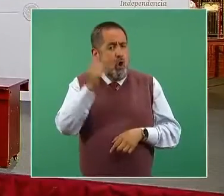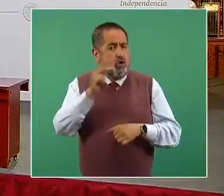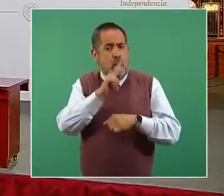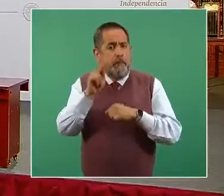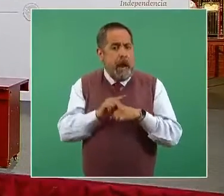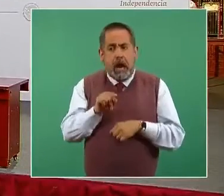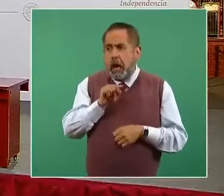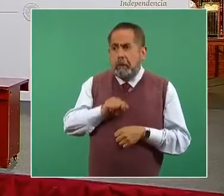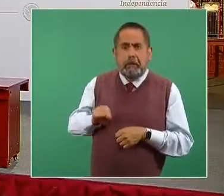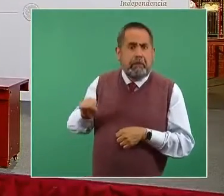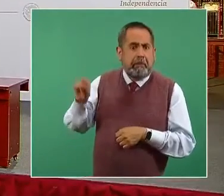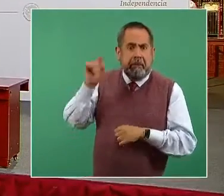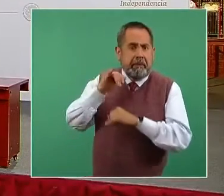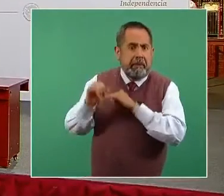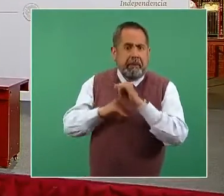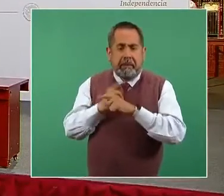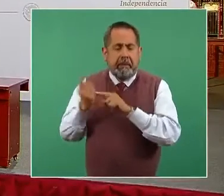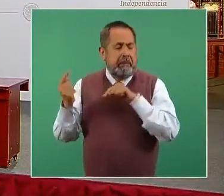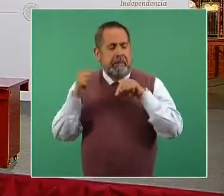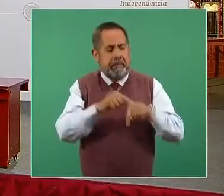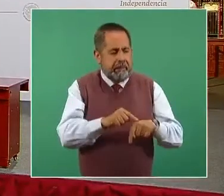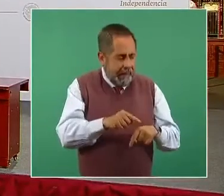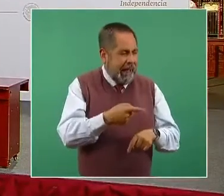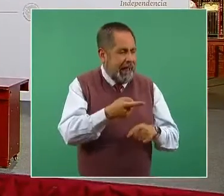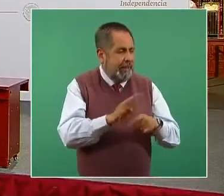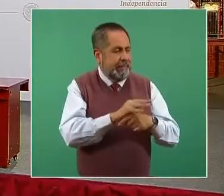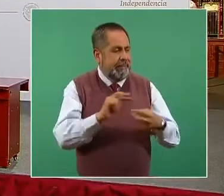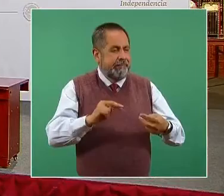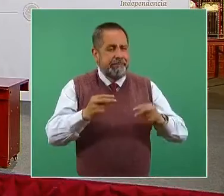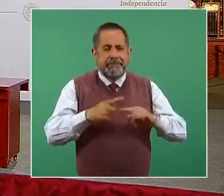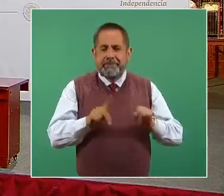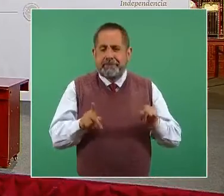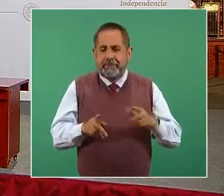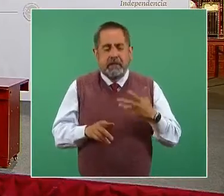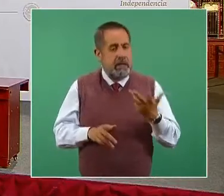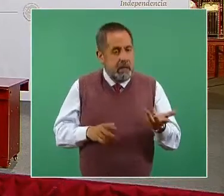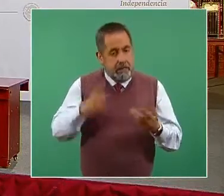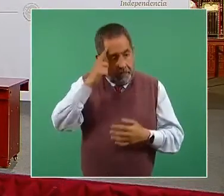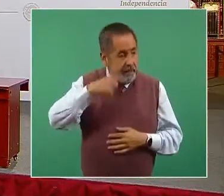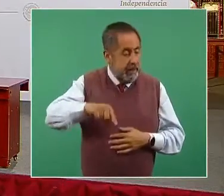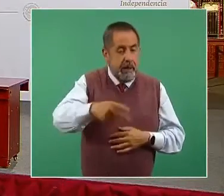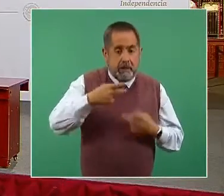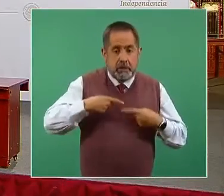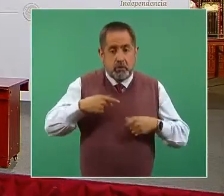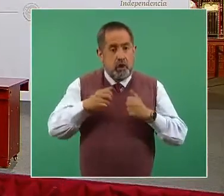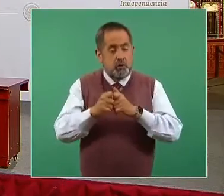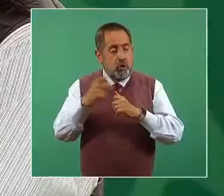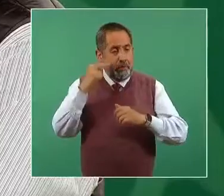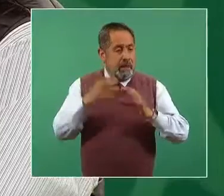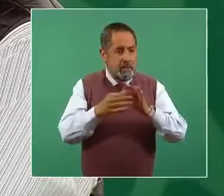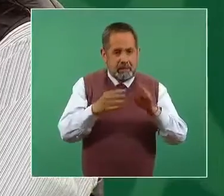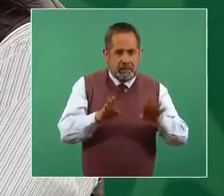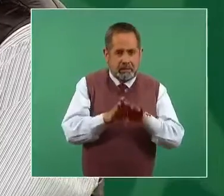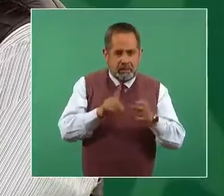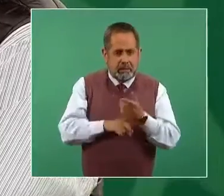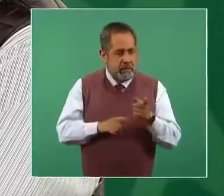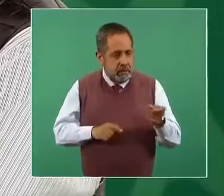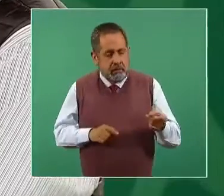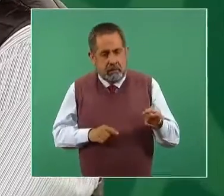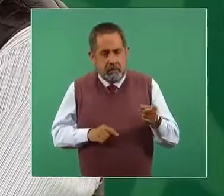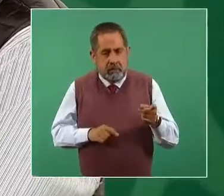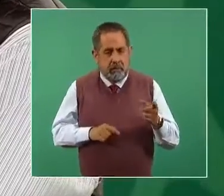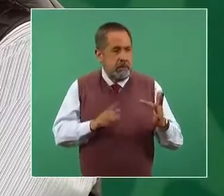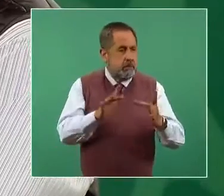nivel internacional, o que estaban asociadas a personas que habían realizado el viaje, es decir, ser contactos